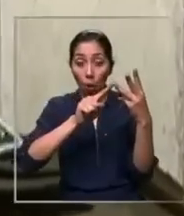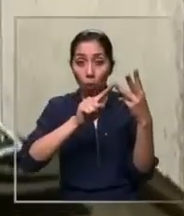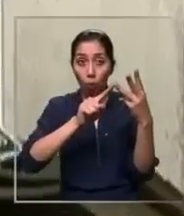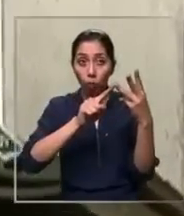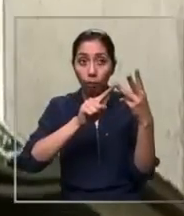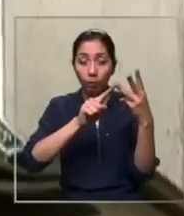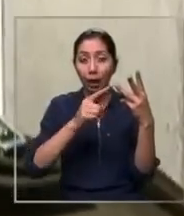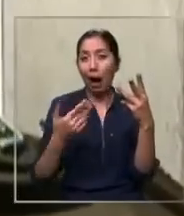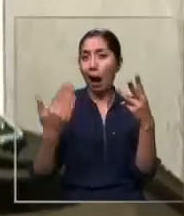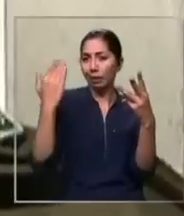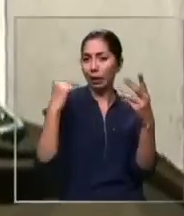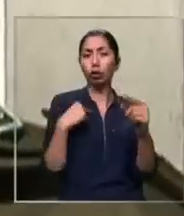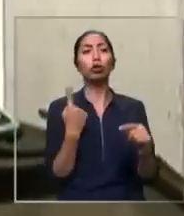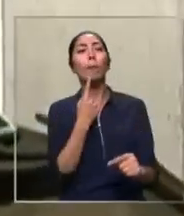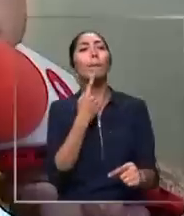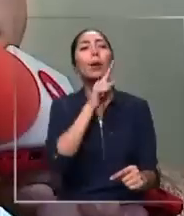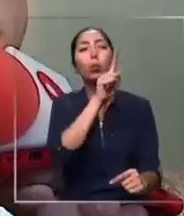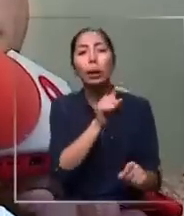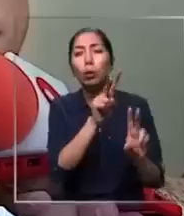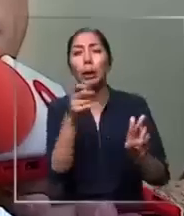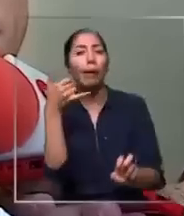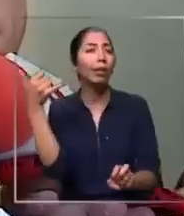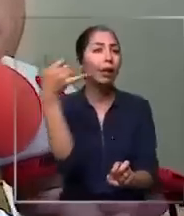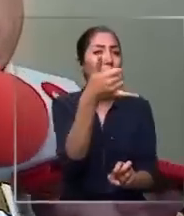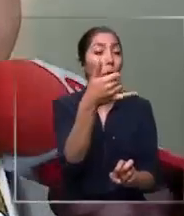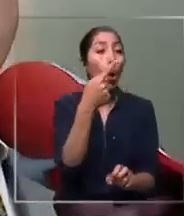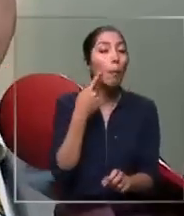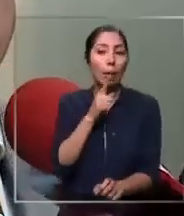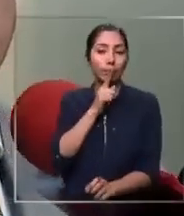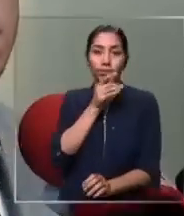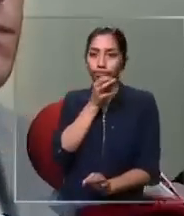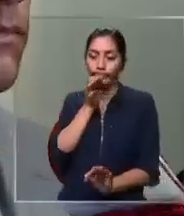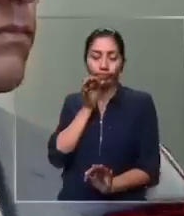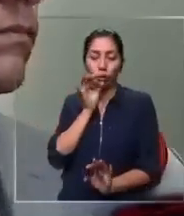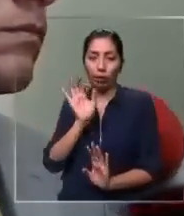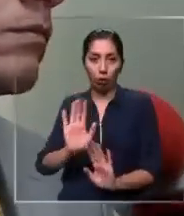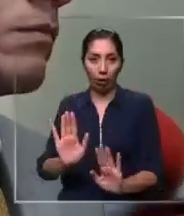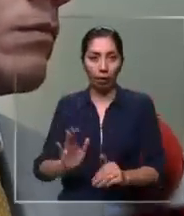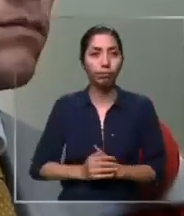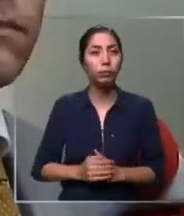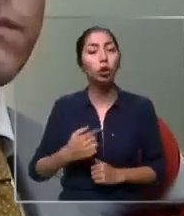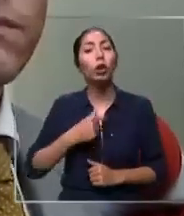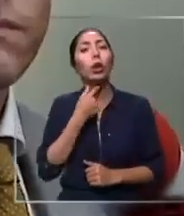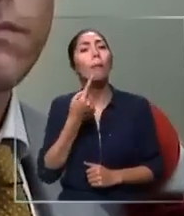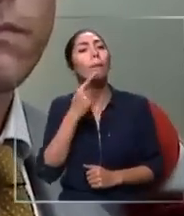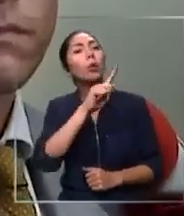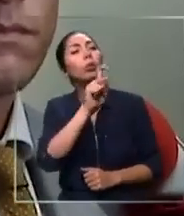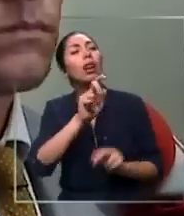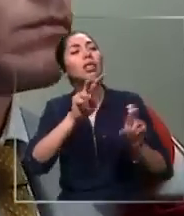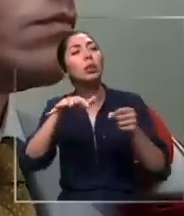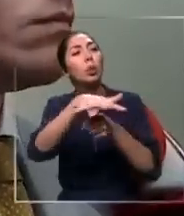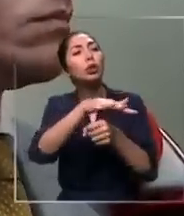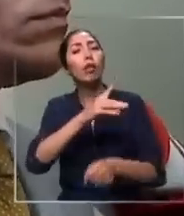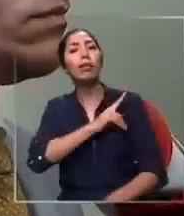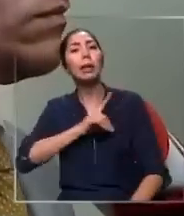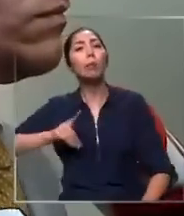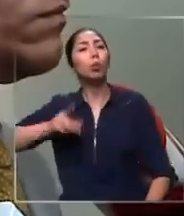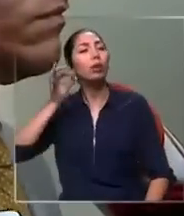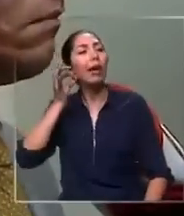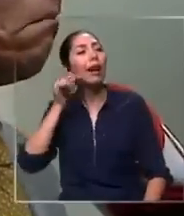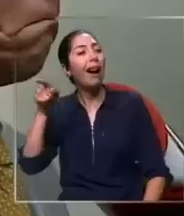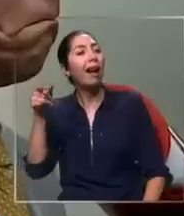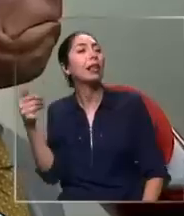le preguntamos por el llamado telefonazo y no quiso referirse al tema. Le quería preguntar por la polémica de la diputada Maite Orsini respecto